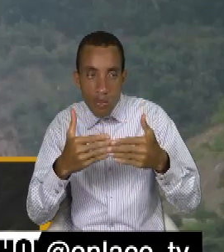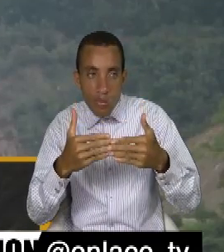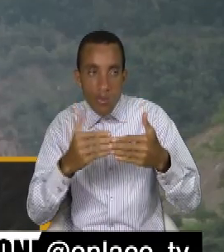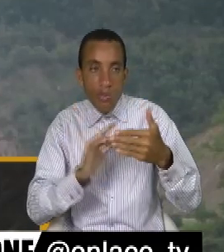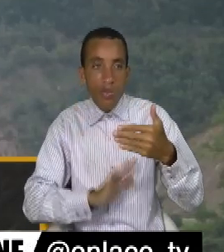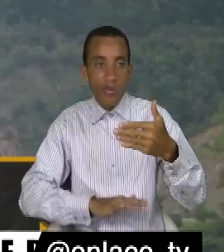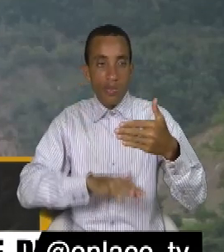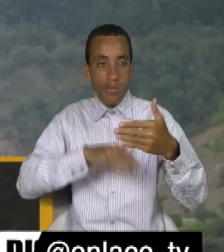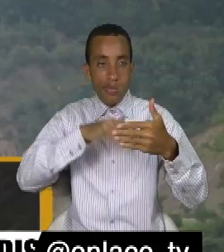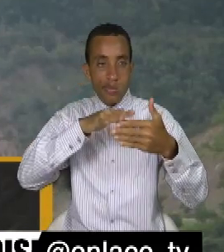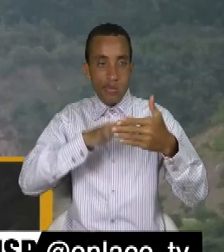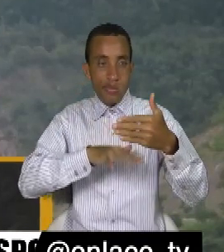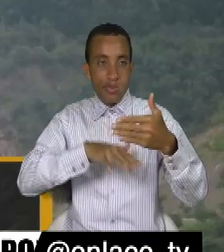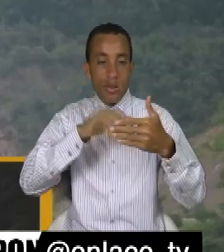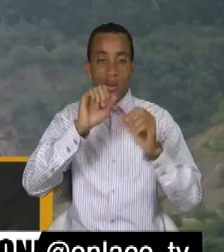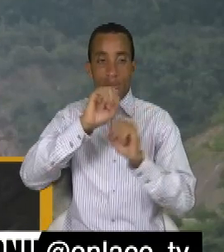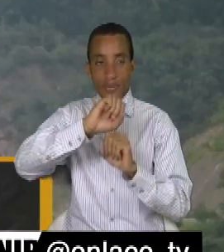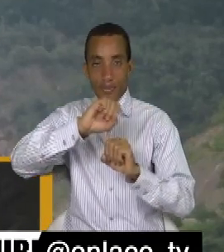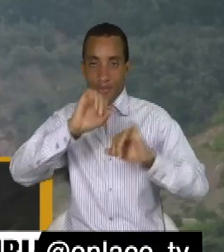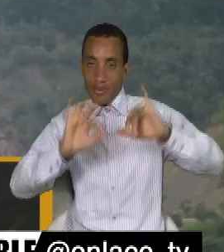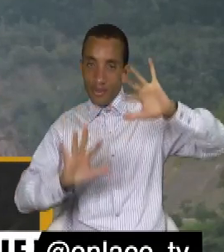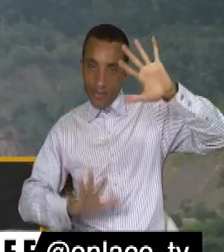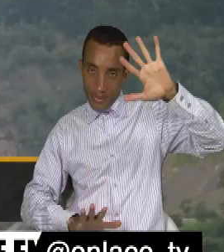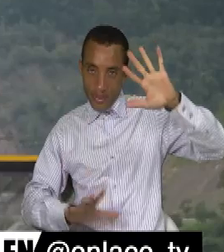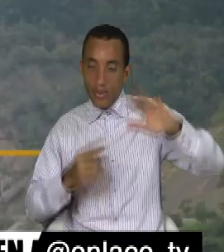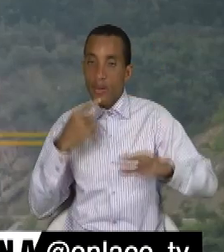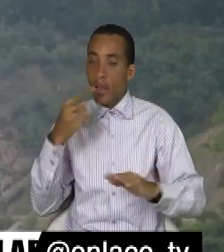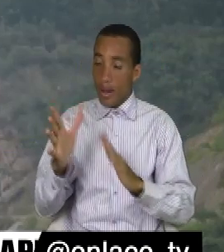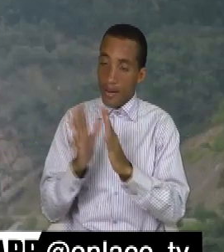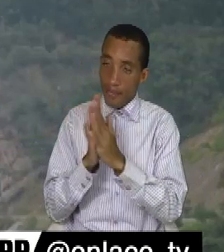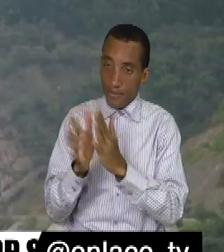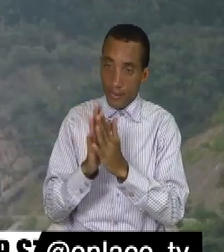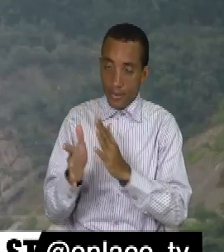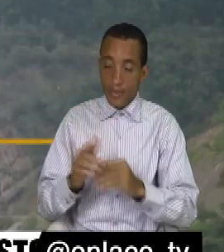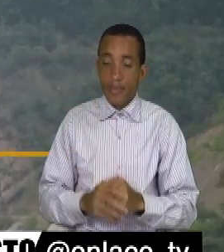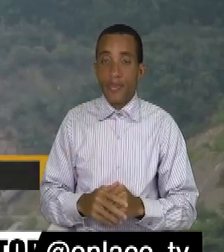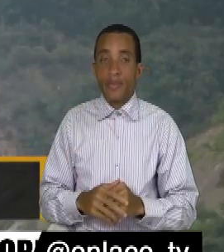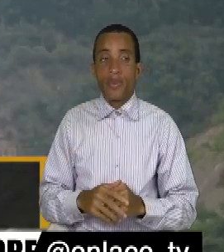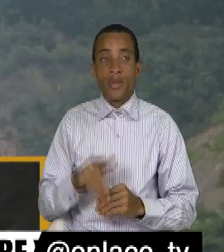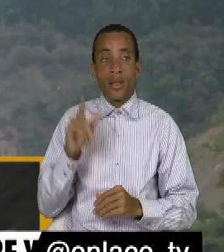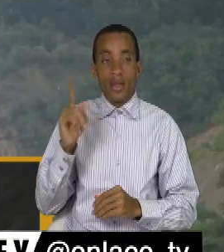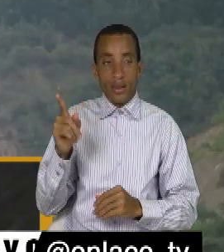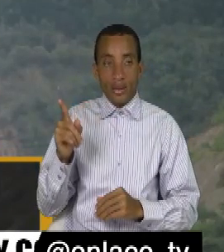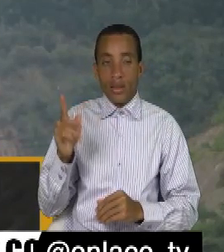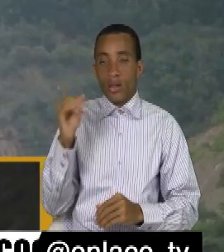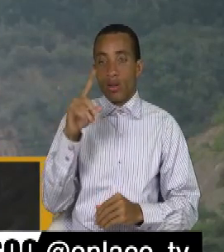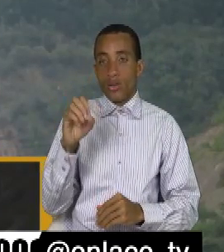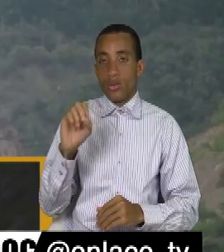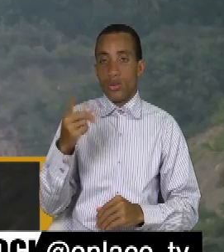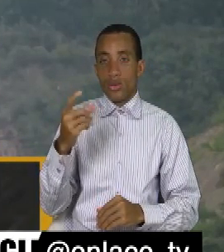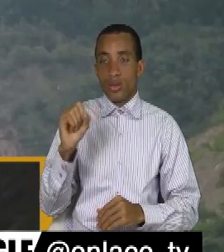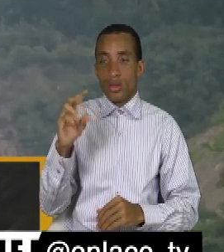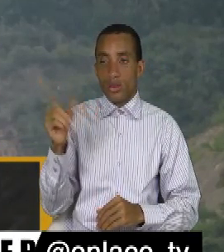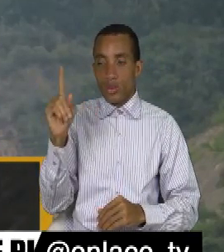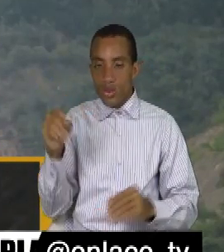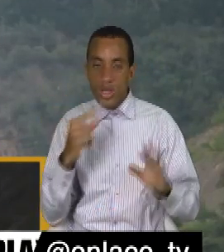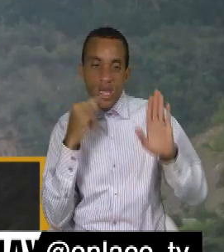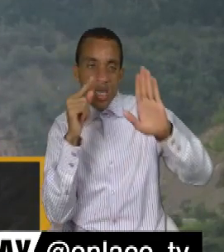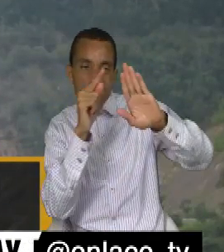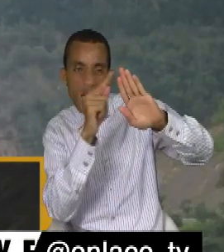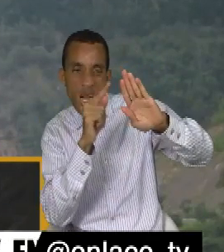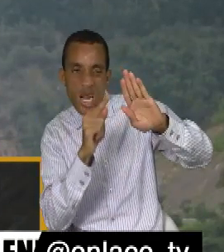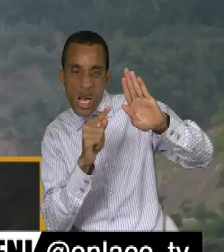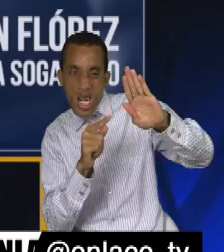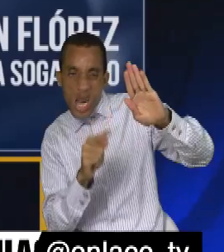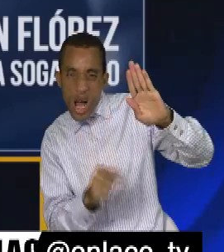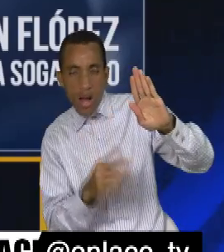López, vocero de Isagen, aseguró a Enlace Radio de Enlace Televisión que la estructura de la presa de Hidrosogamoso no tiene grietas y que el sistema de compuertas opera